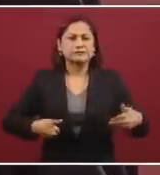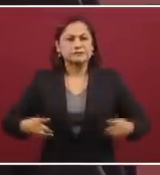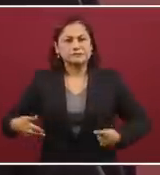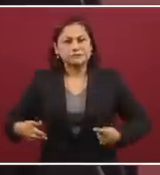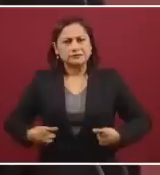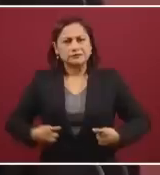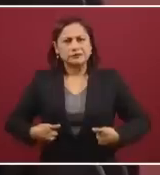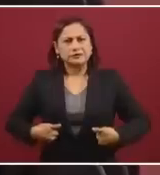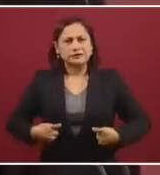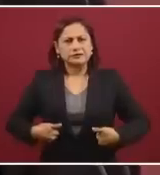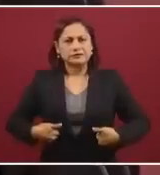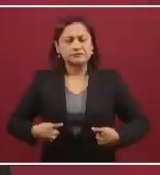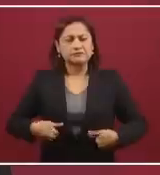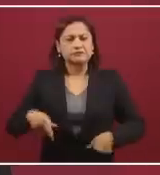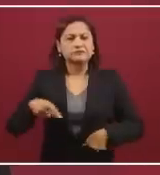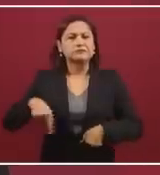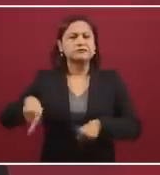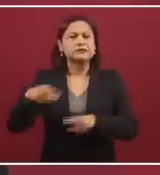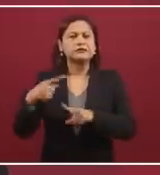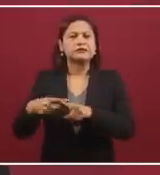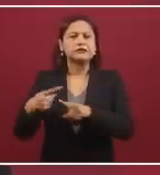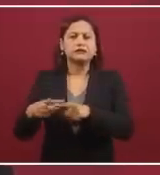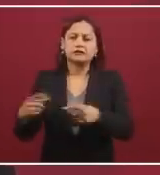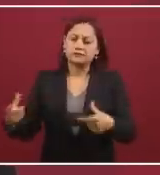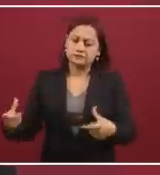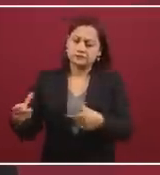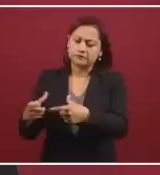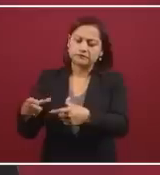un grupo de la policía